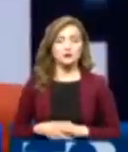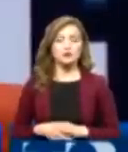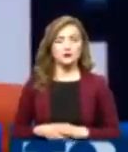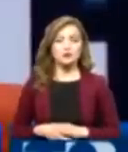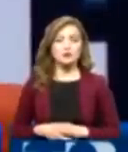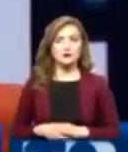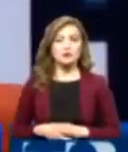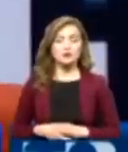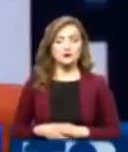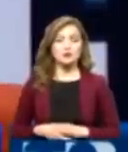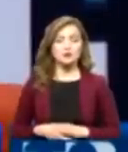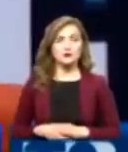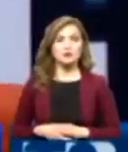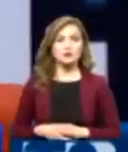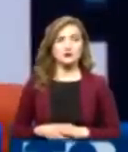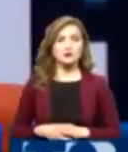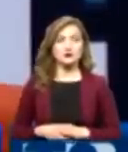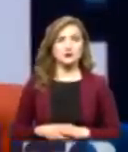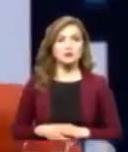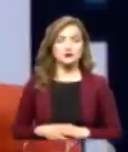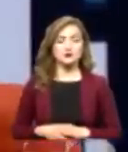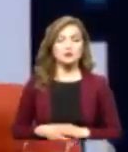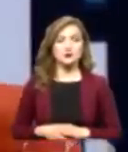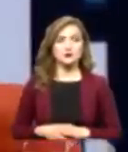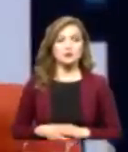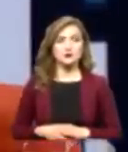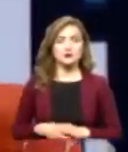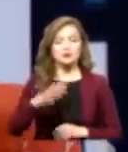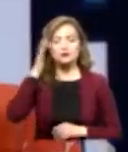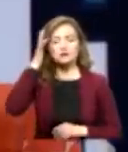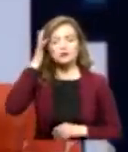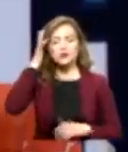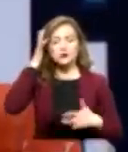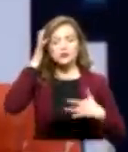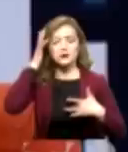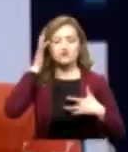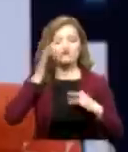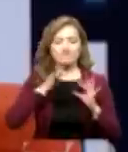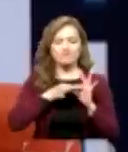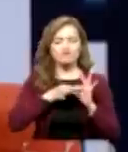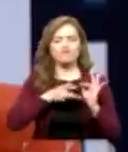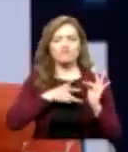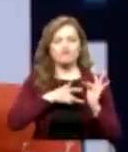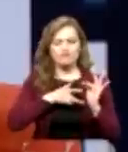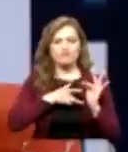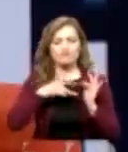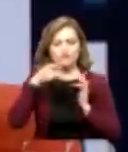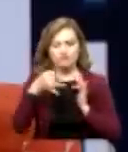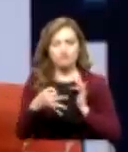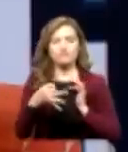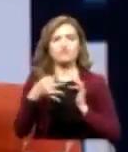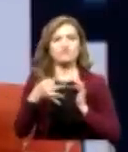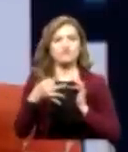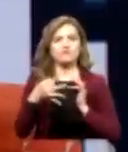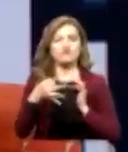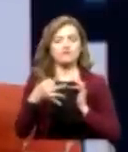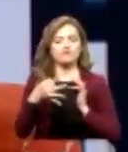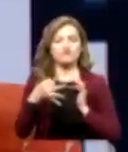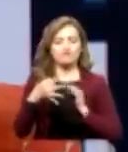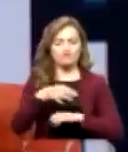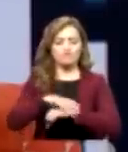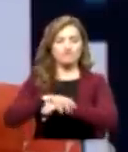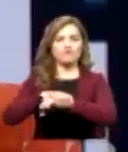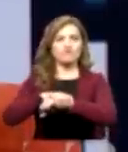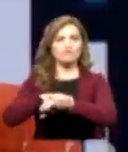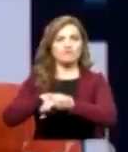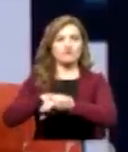Que sepa o que tenga en mi mente de que se va a cumplir, que ellos van a estar detenidos, solo el tiempo nos dirá.